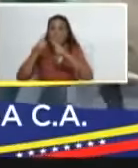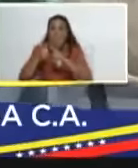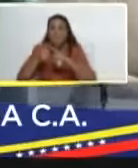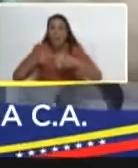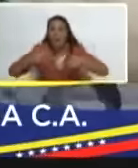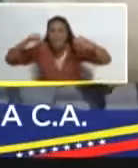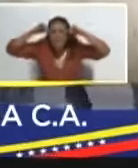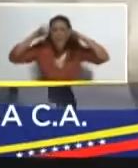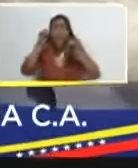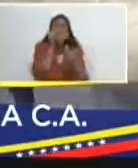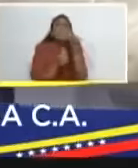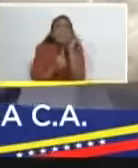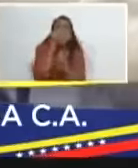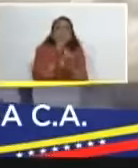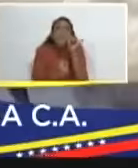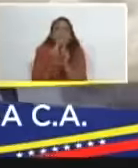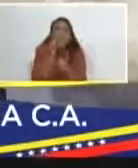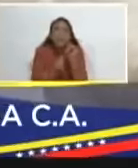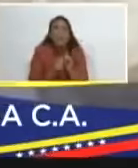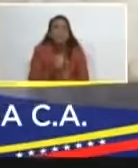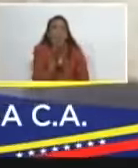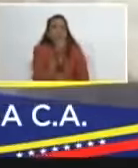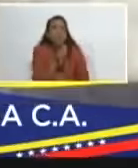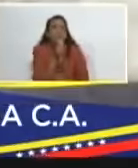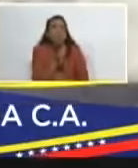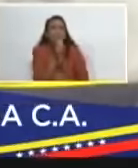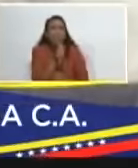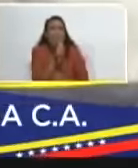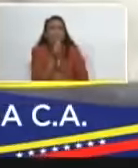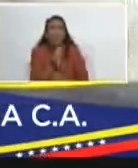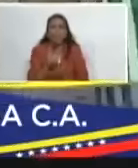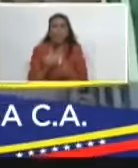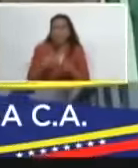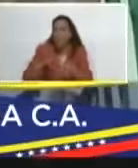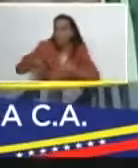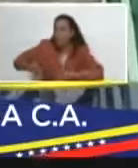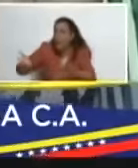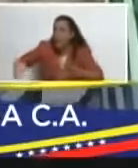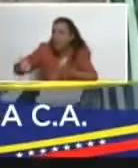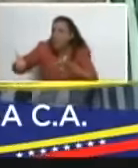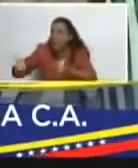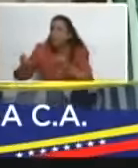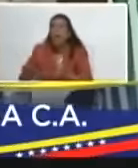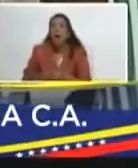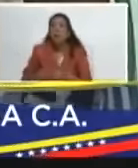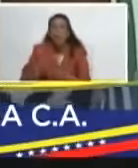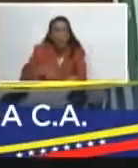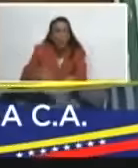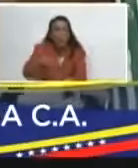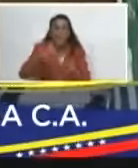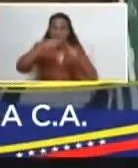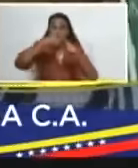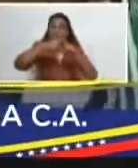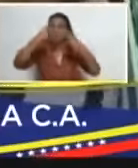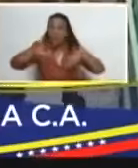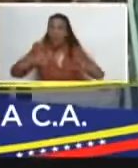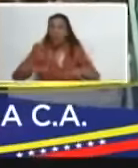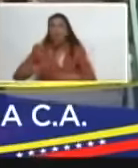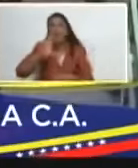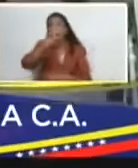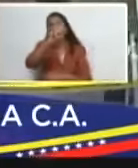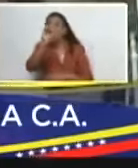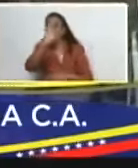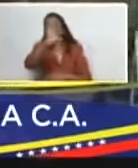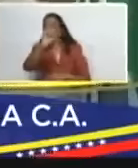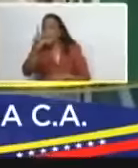y su producción láctea es maravillosa a pastoreo. Al igual que, bueno, algunas otras razas cebuinas que también hemos tomado